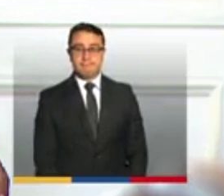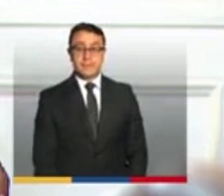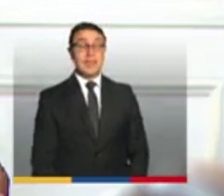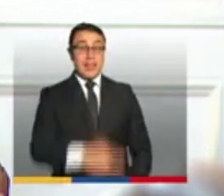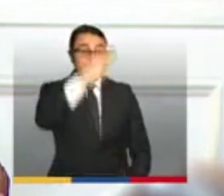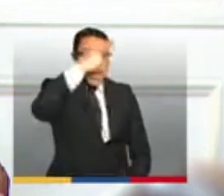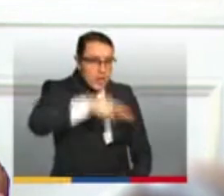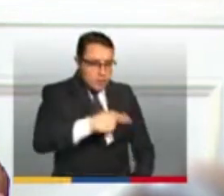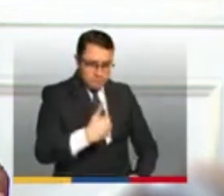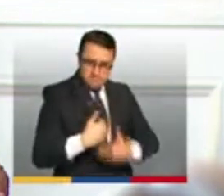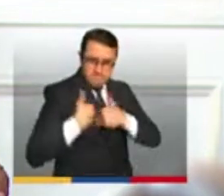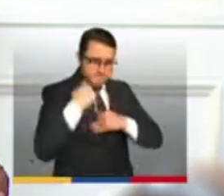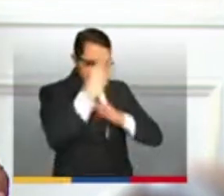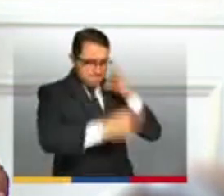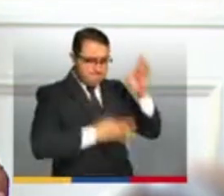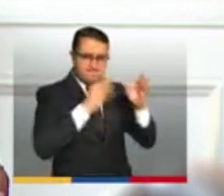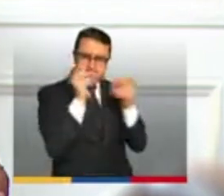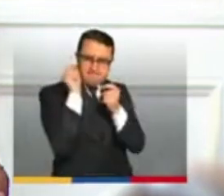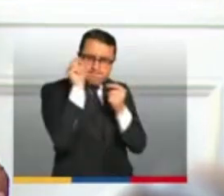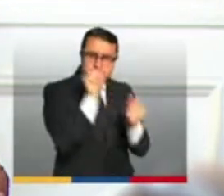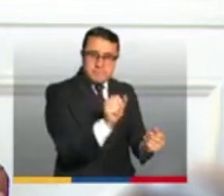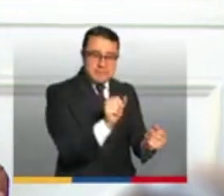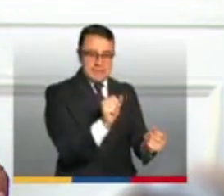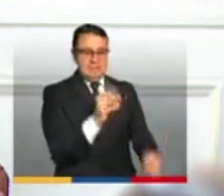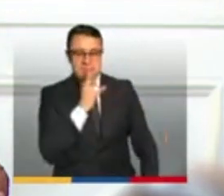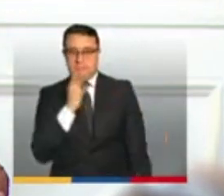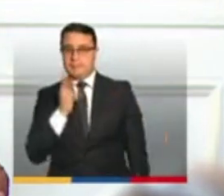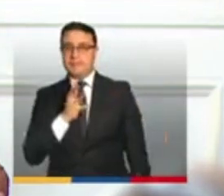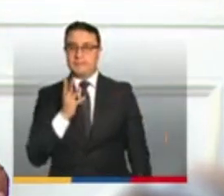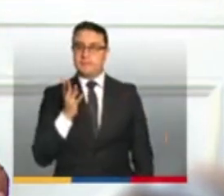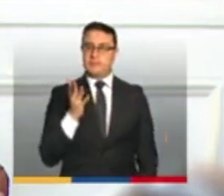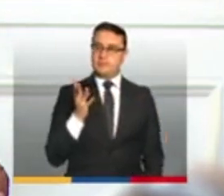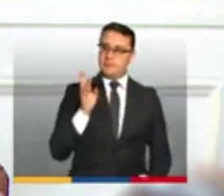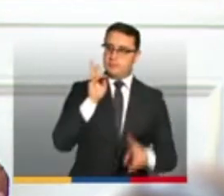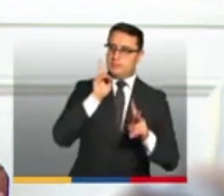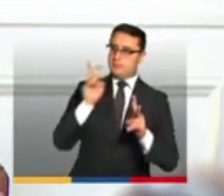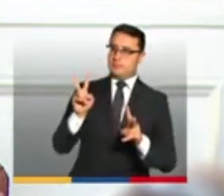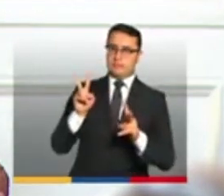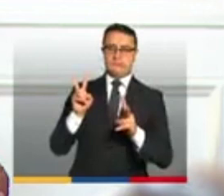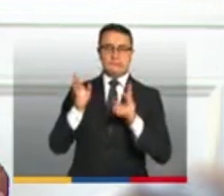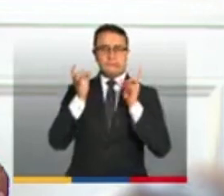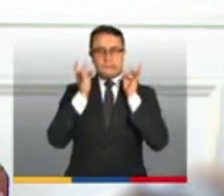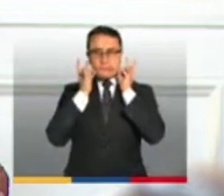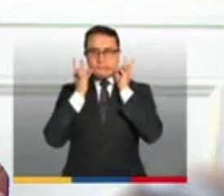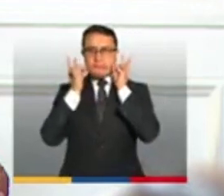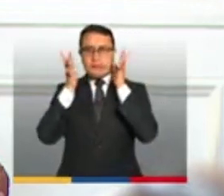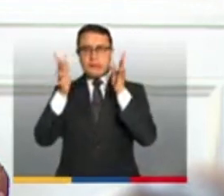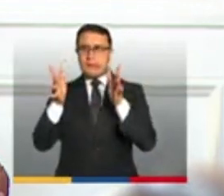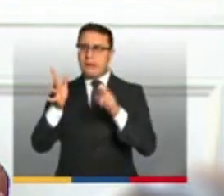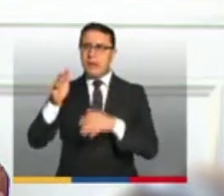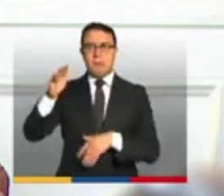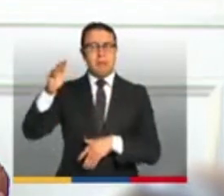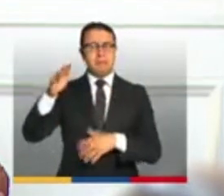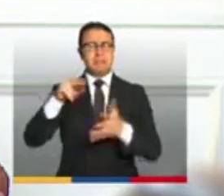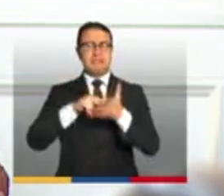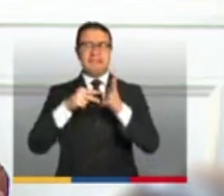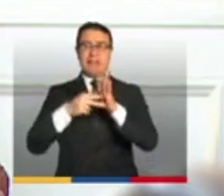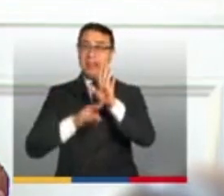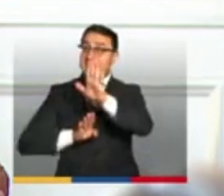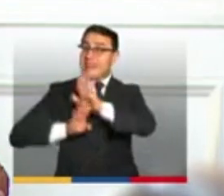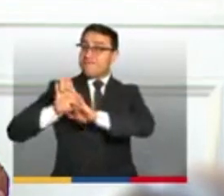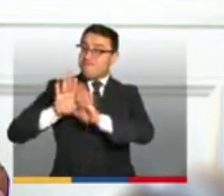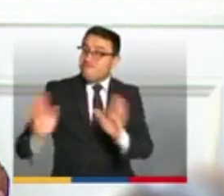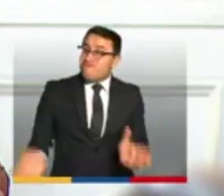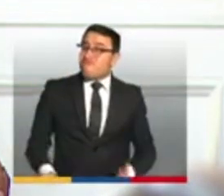procreación. Y eso en una sociedad significa un alto grado de degradación,